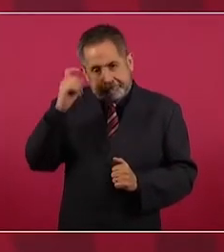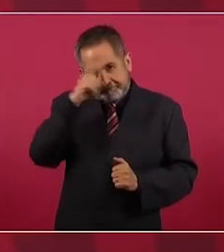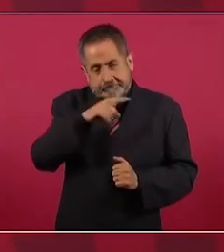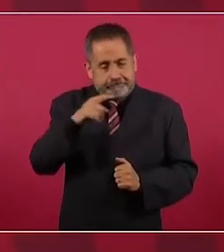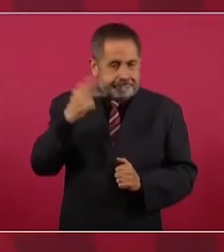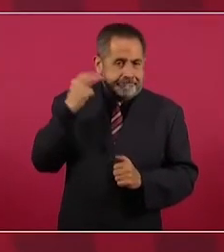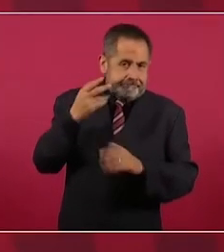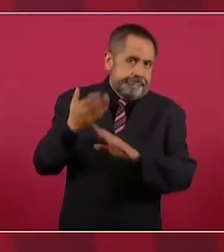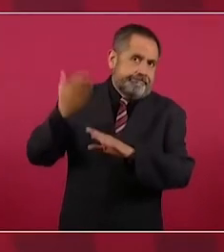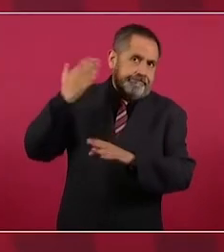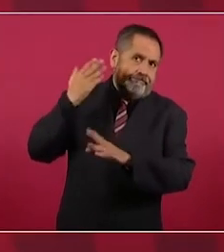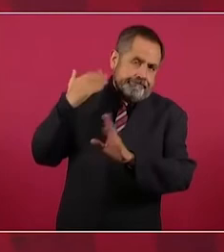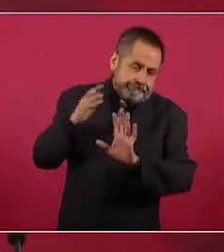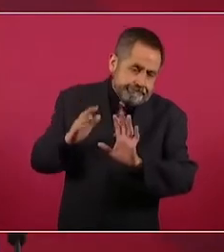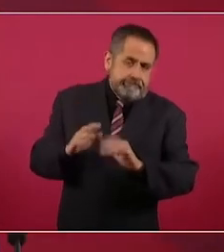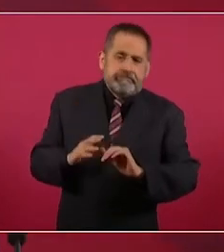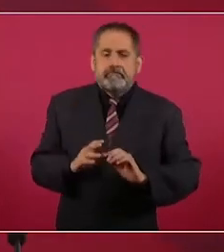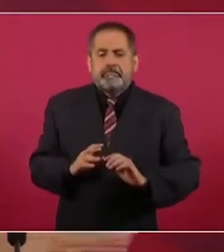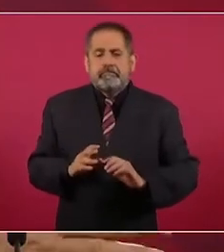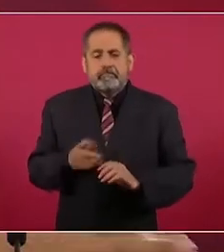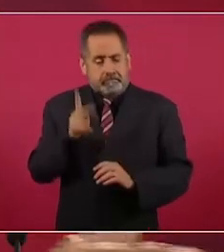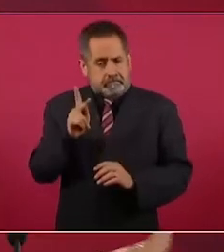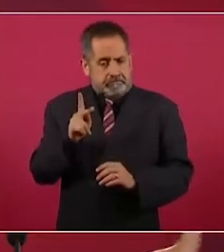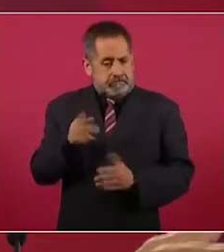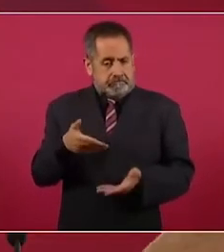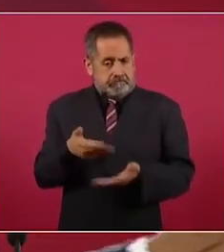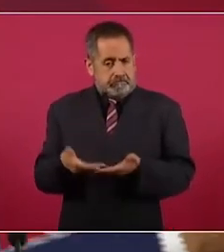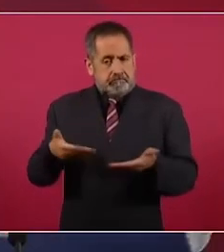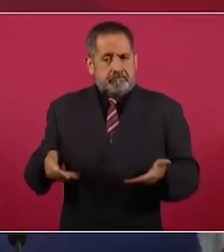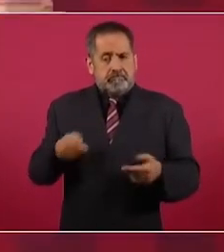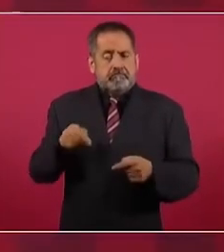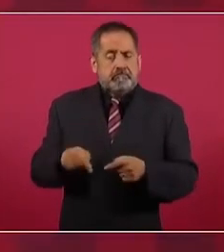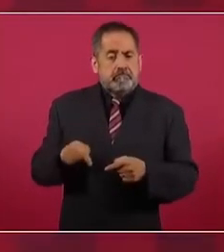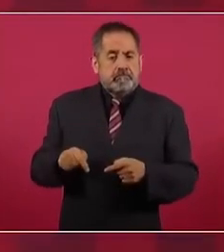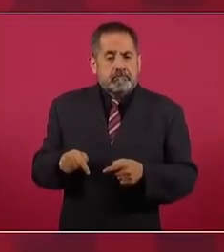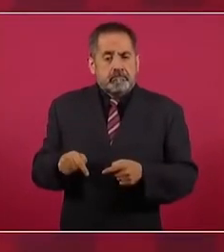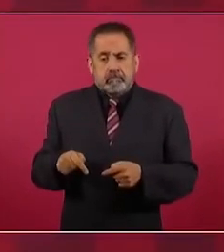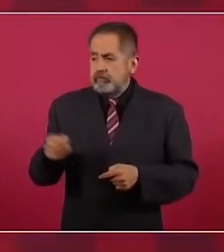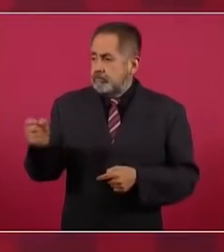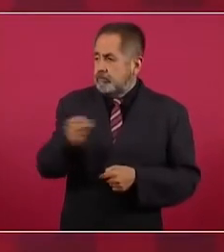complicado el asunto, ¿no? Pero